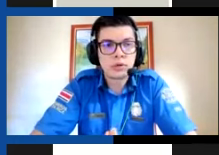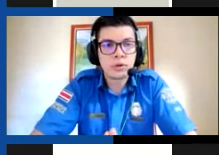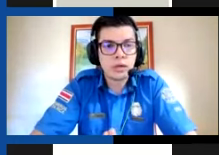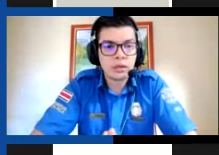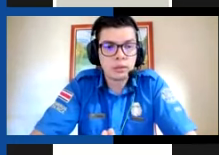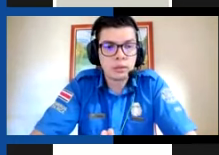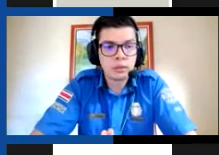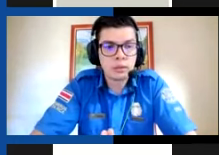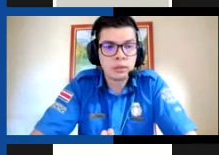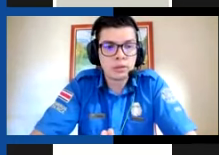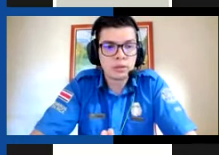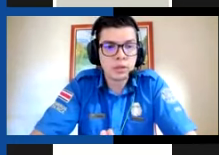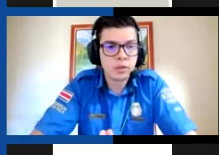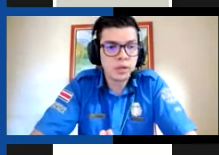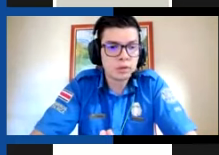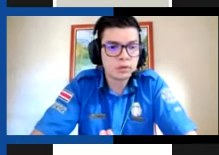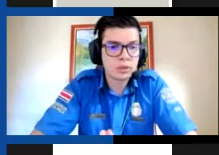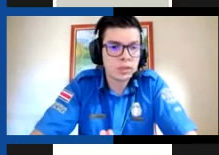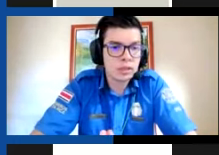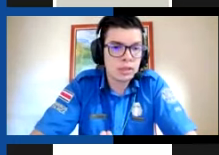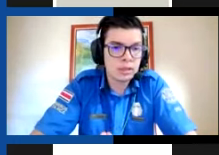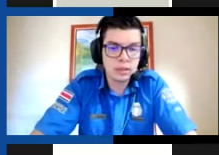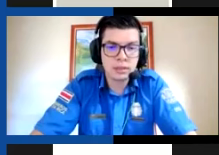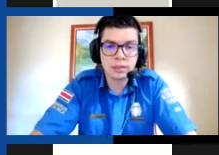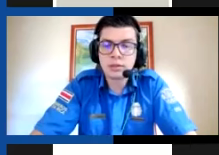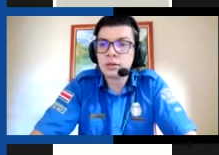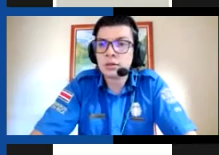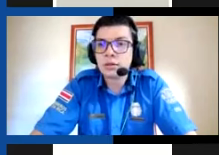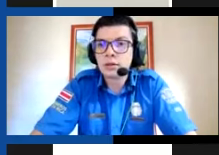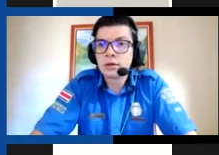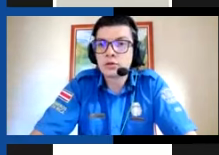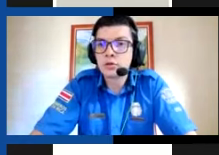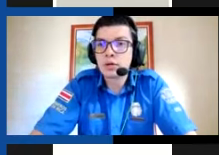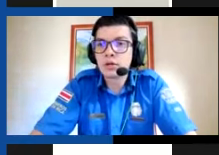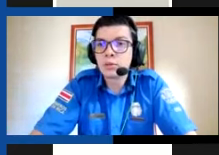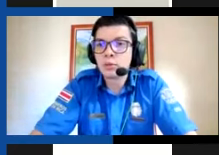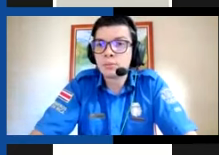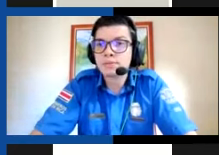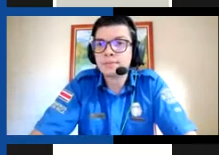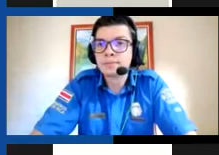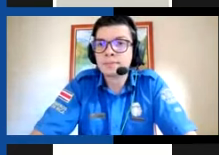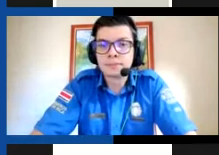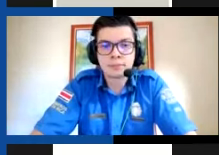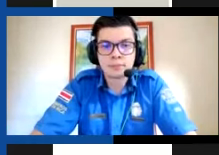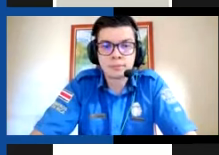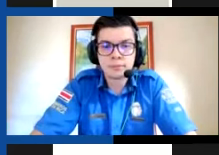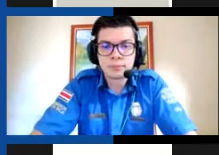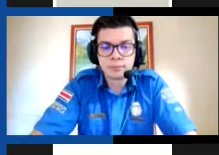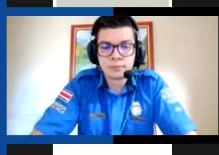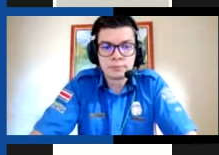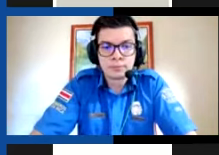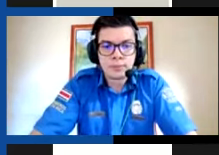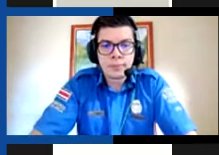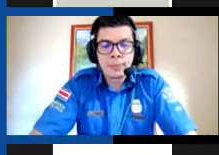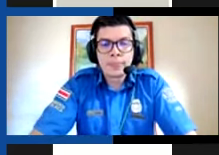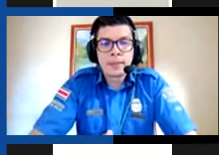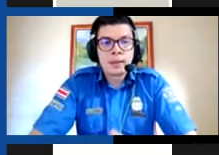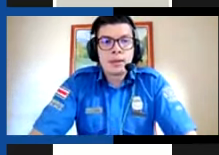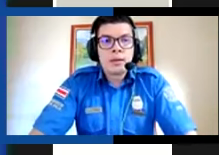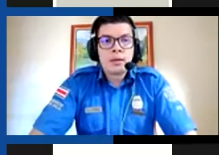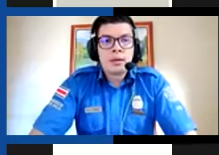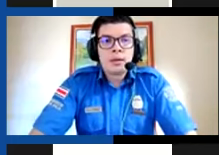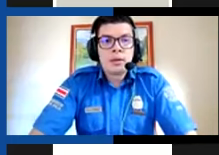Espero haber respondido la consulta del consultor anónimo. Y la segunda consulta